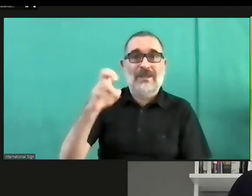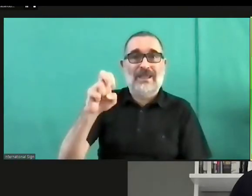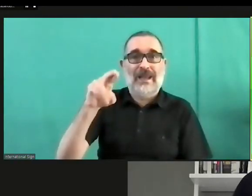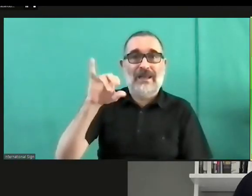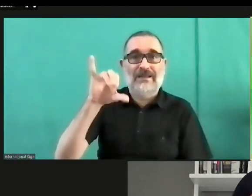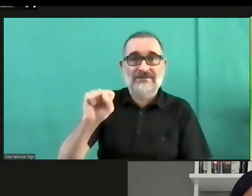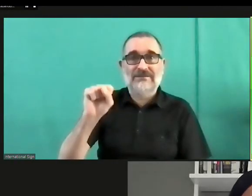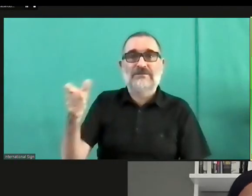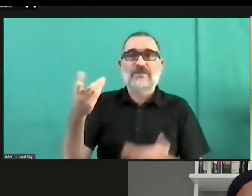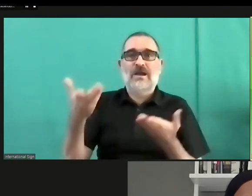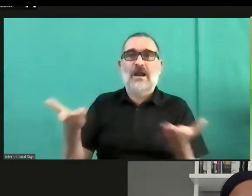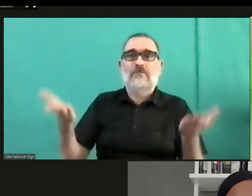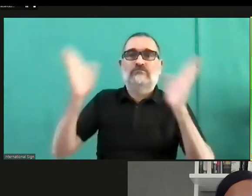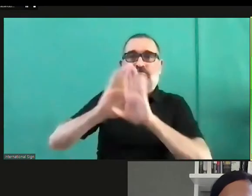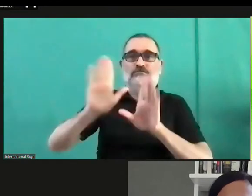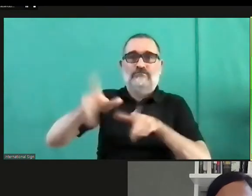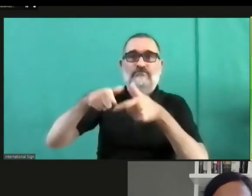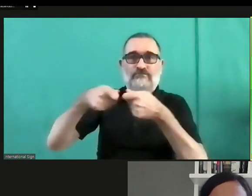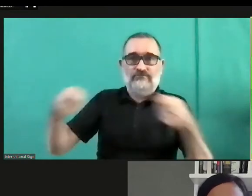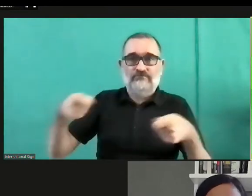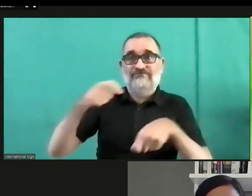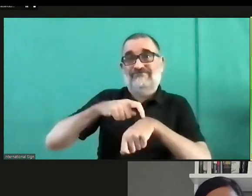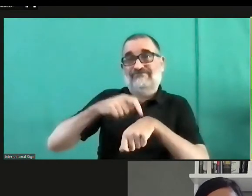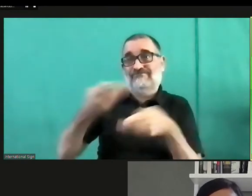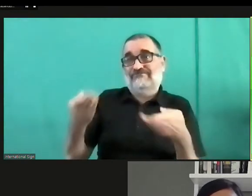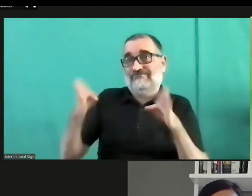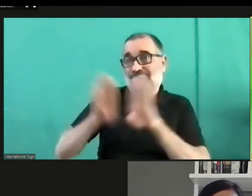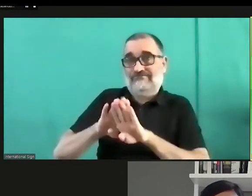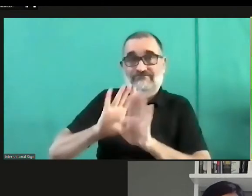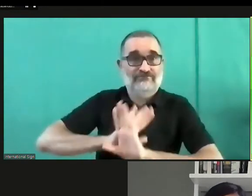hemos escuchado unos aportes muy ricos